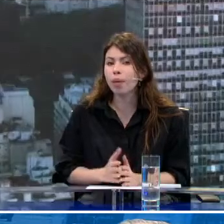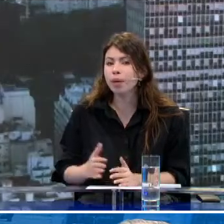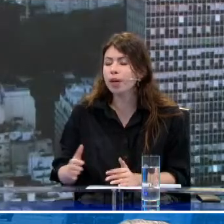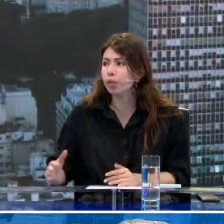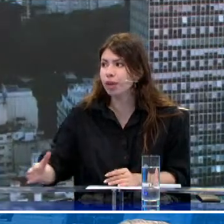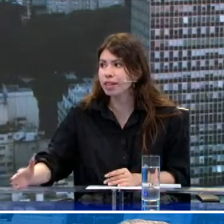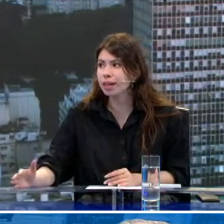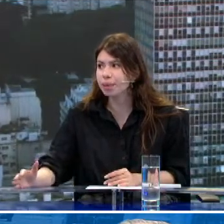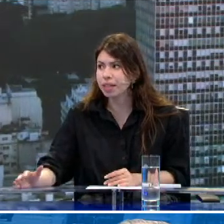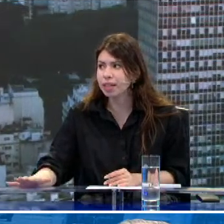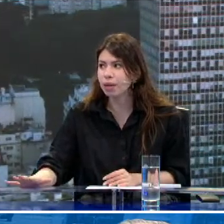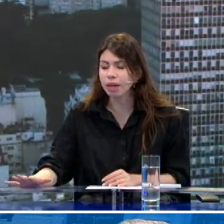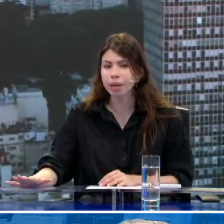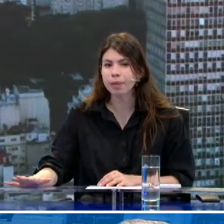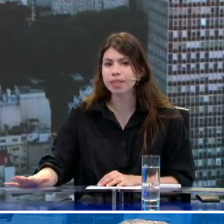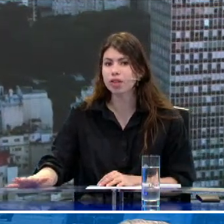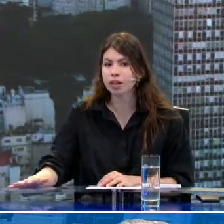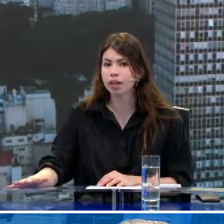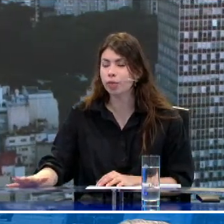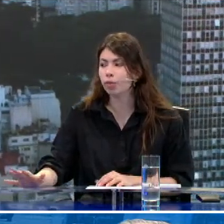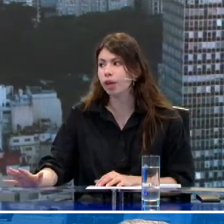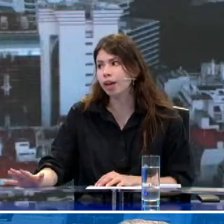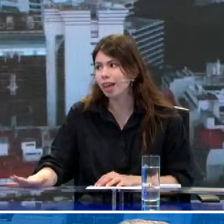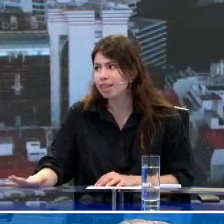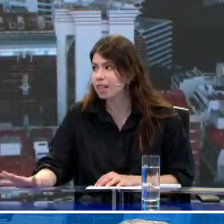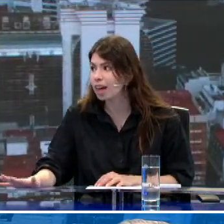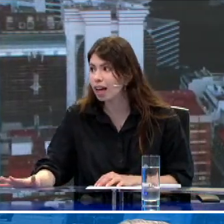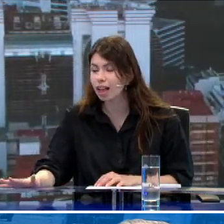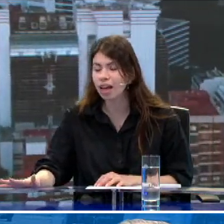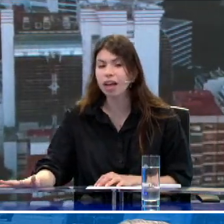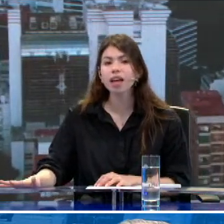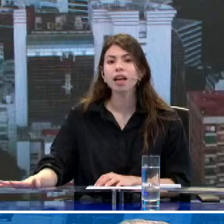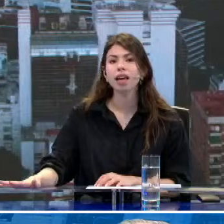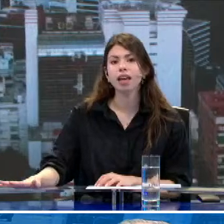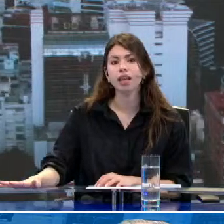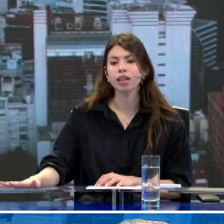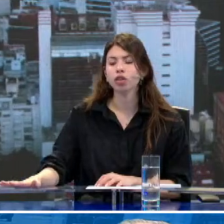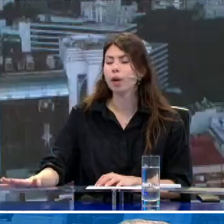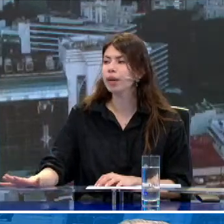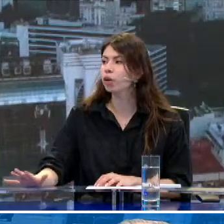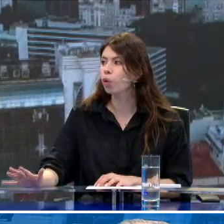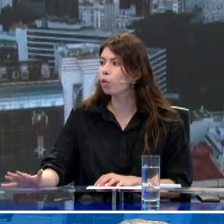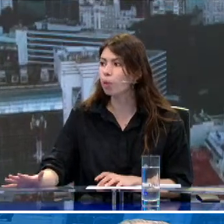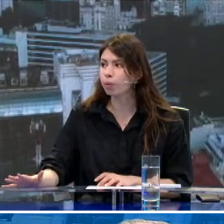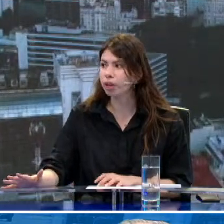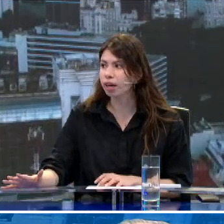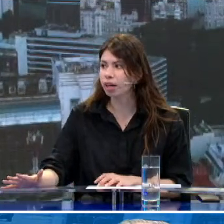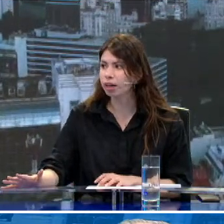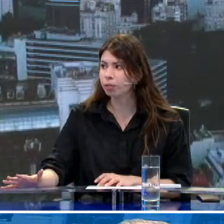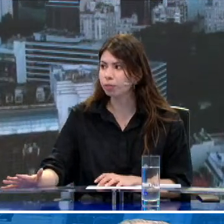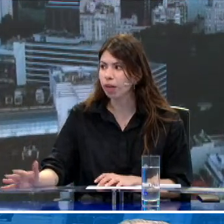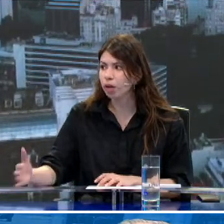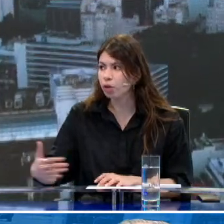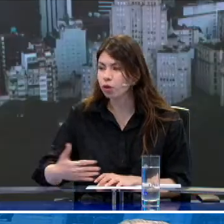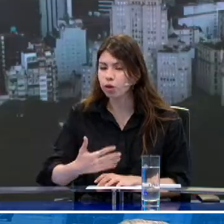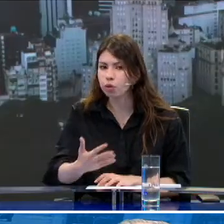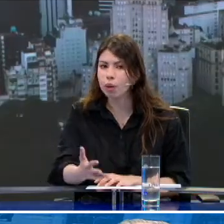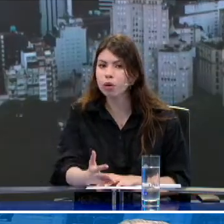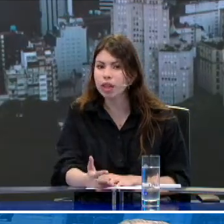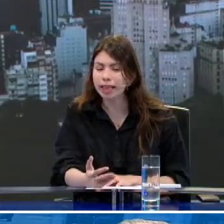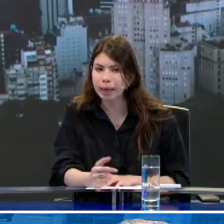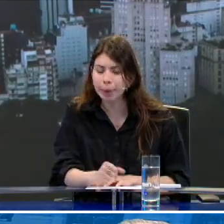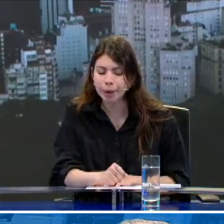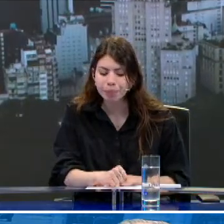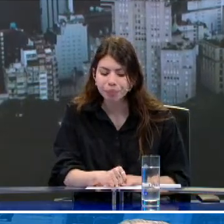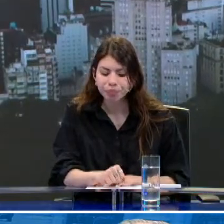hecho, había una conferencia de prensa el viernes pasado que fue cancelada. Todavía no hubo él no habló